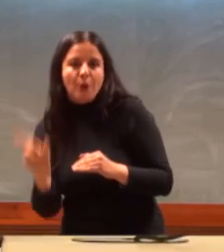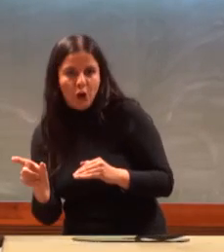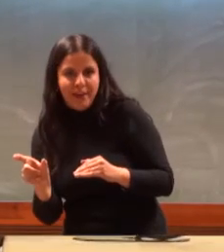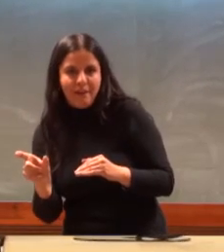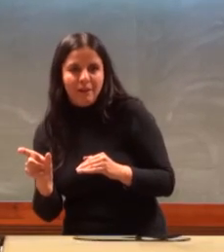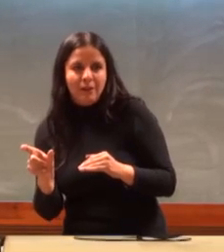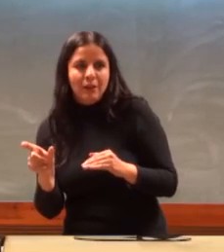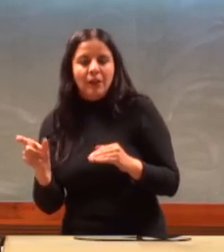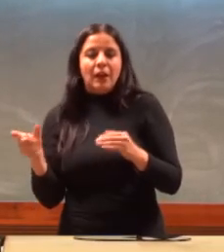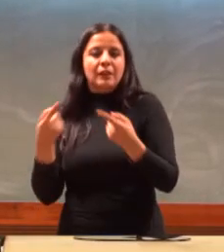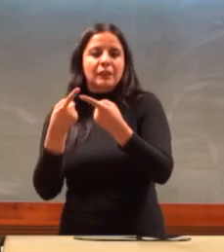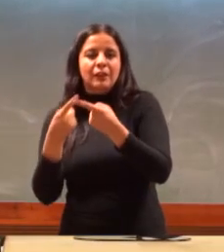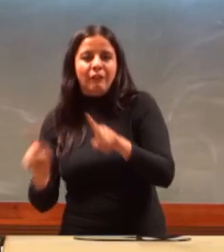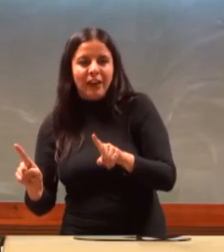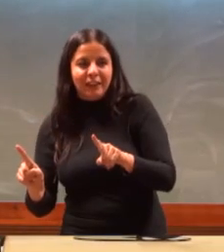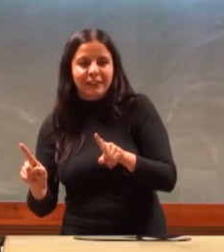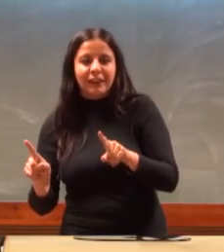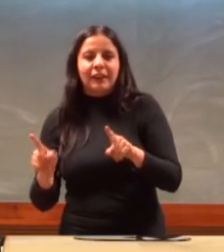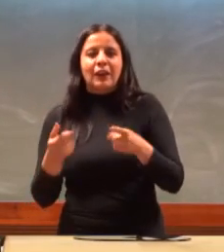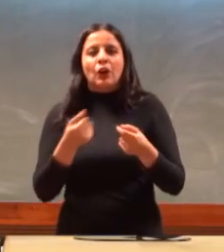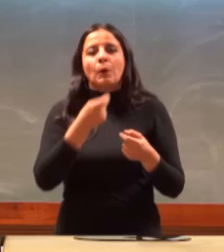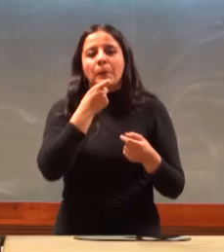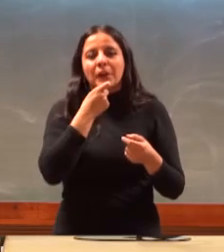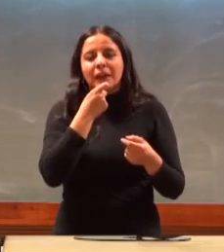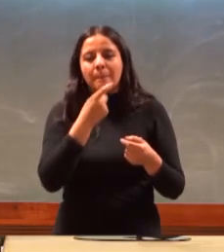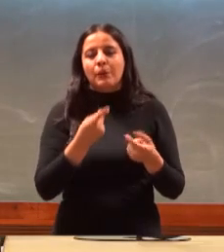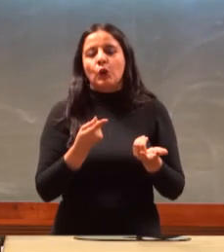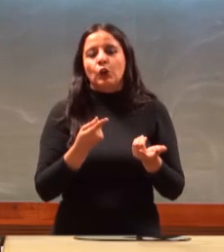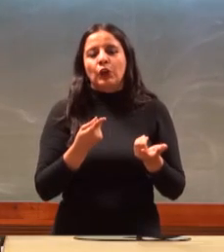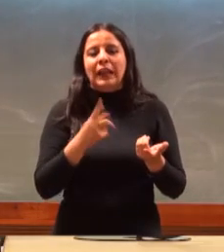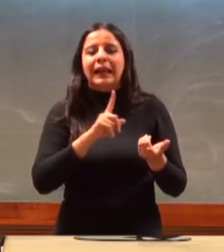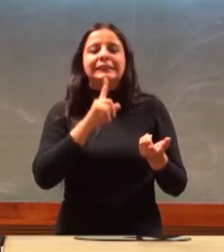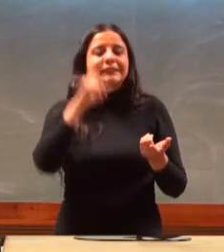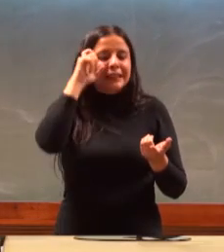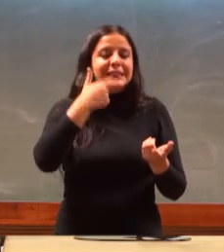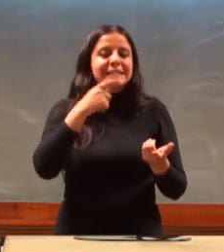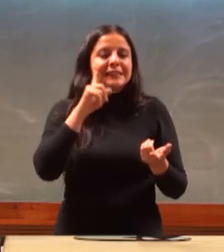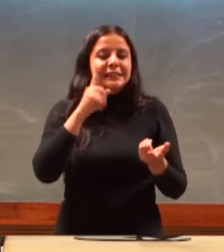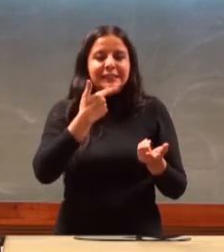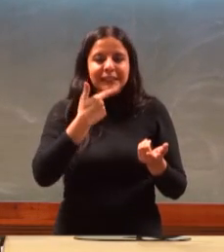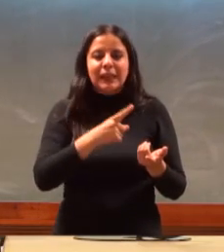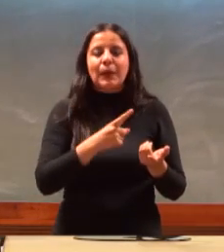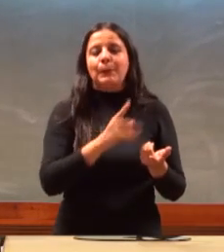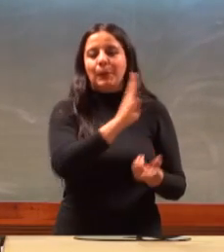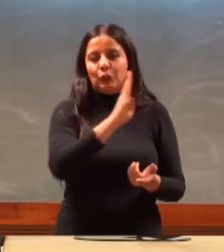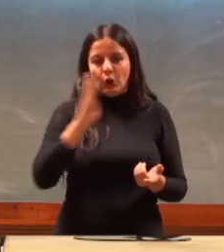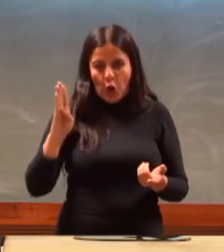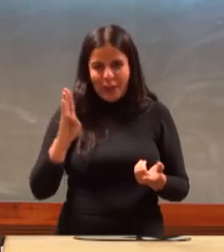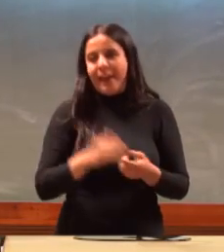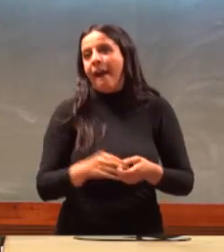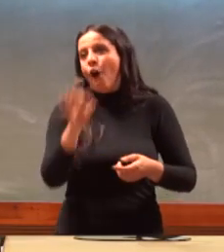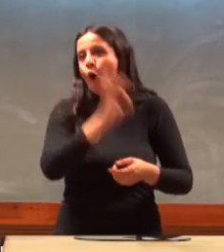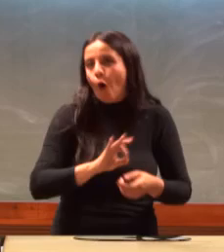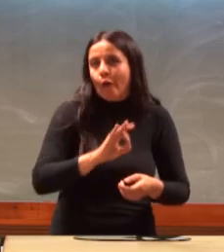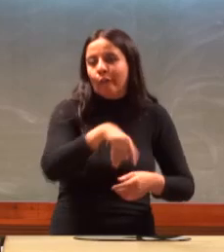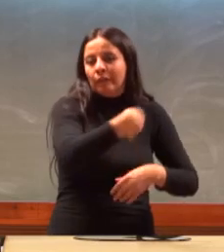ejemplo con las las carreras que tienen tesis de licenciatura como historia y bibliotecología donde es un problema que los chicos se reciban en ese sentido lo que